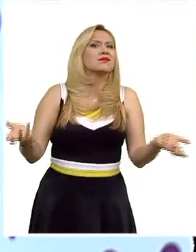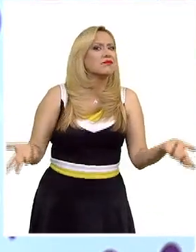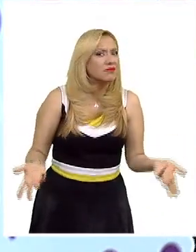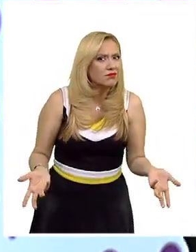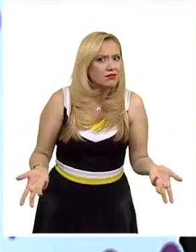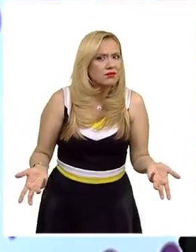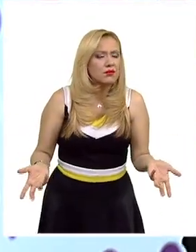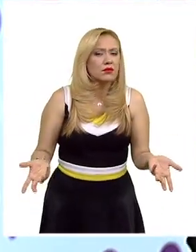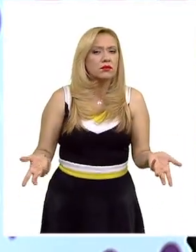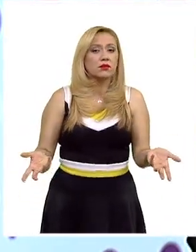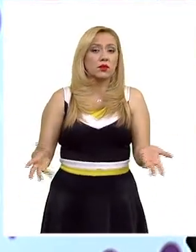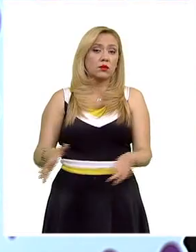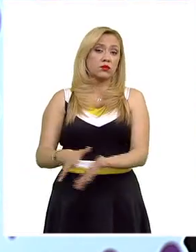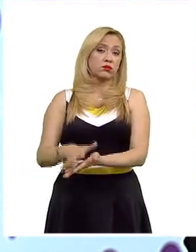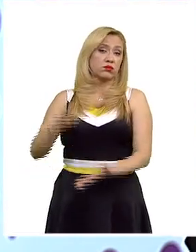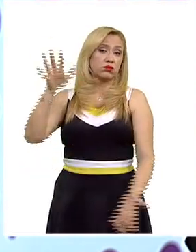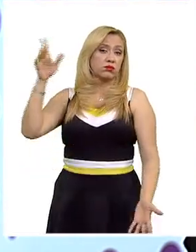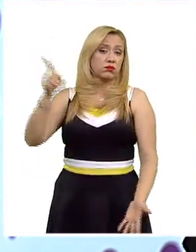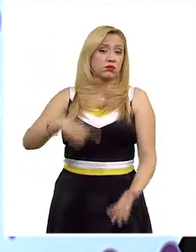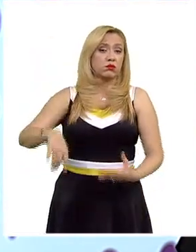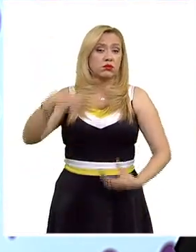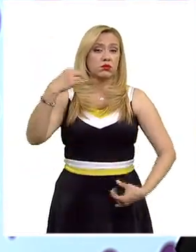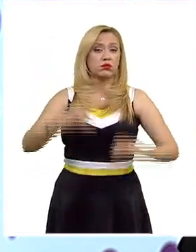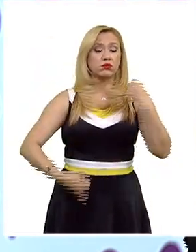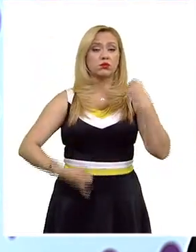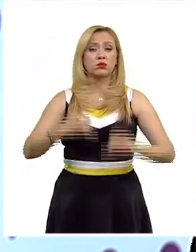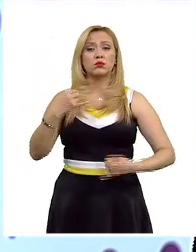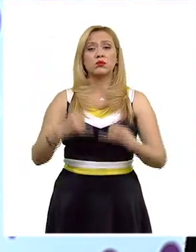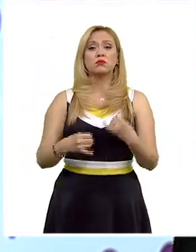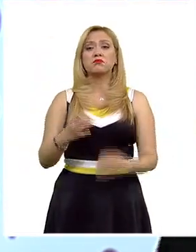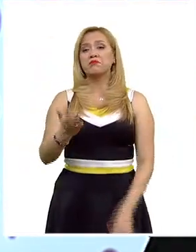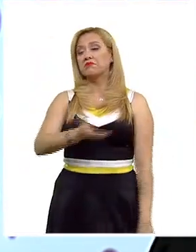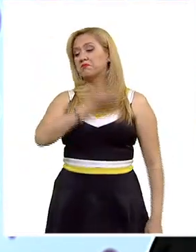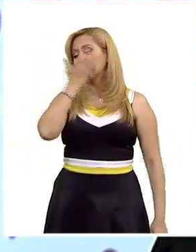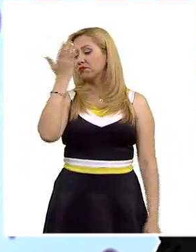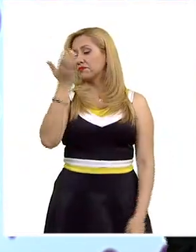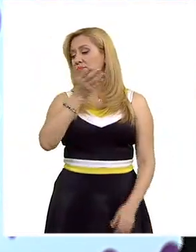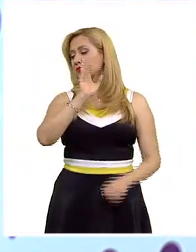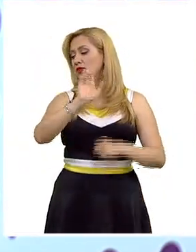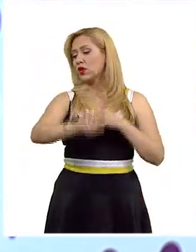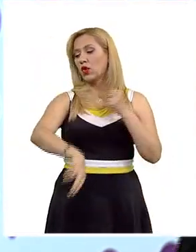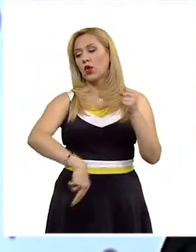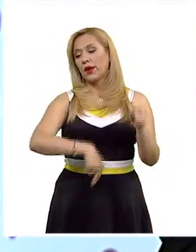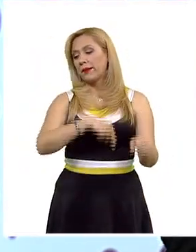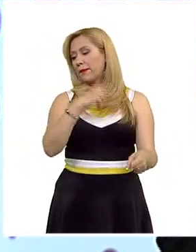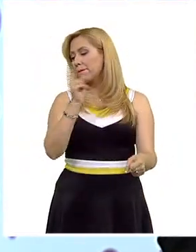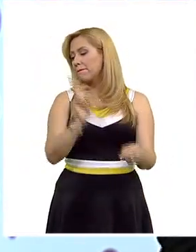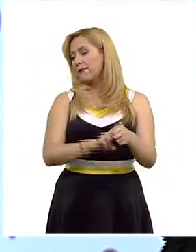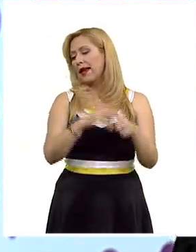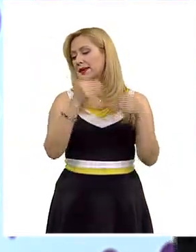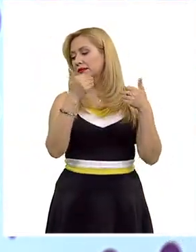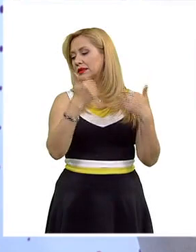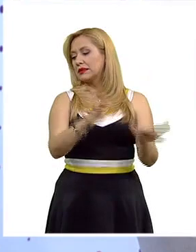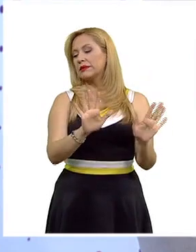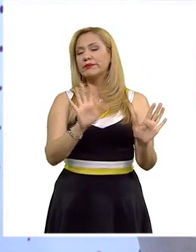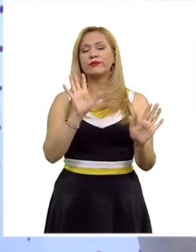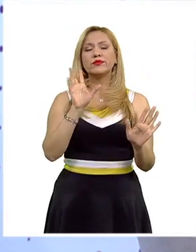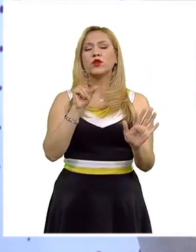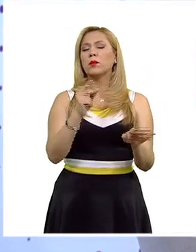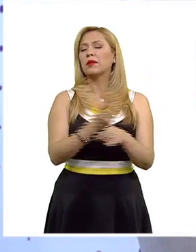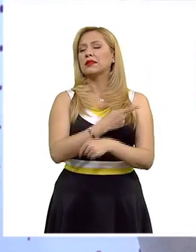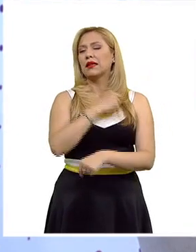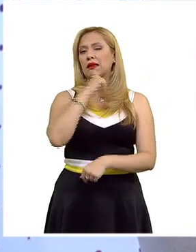Que una gran parte de los operadores jurídicos siguen naturalizando esas acciones, entonces las deslegitiman y no